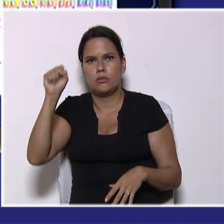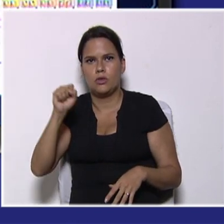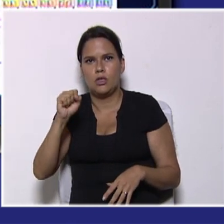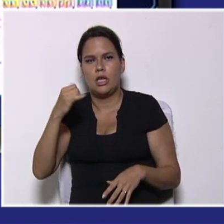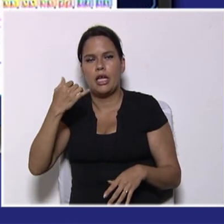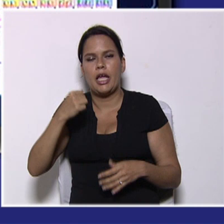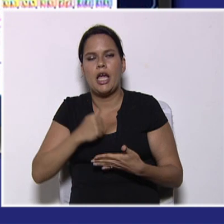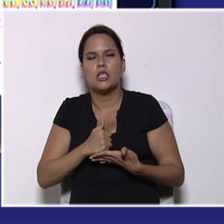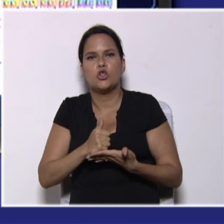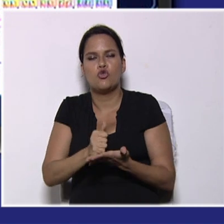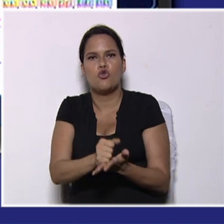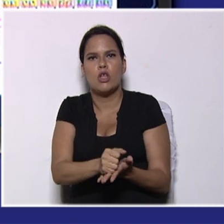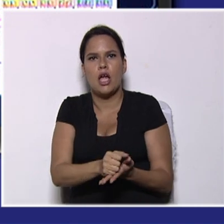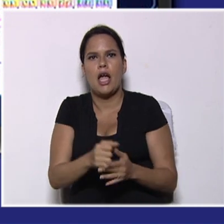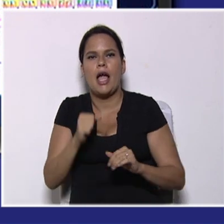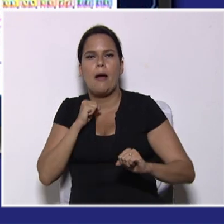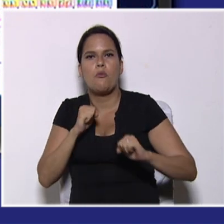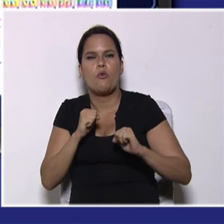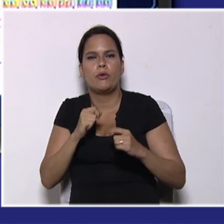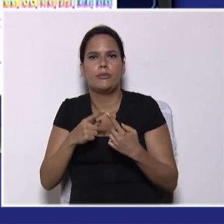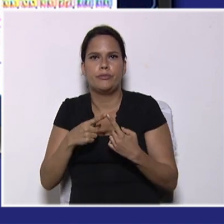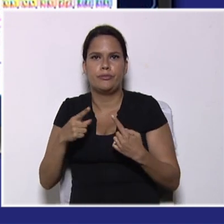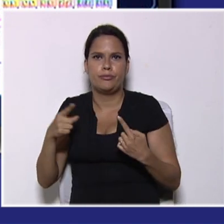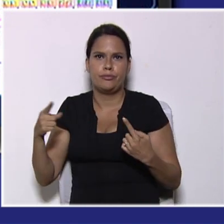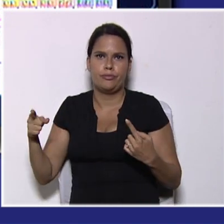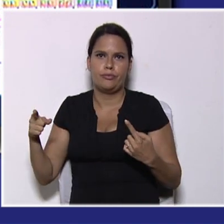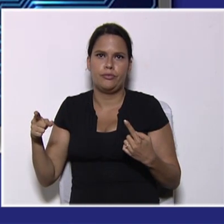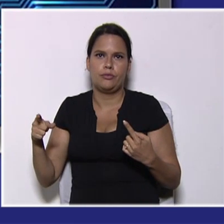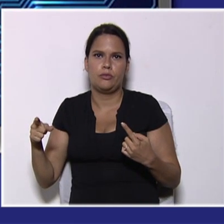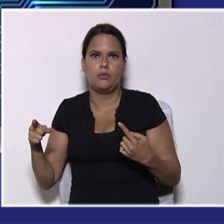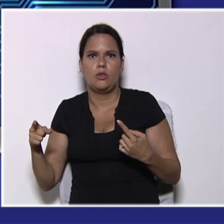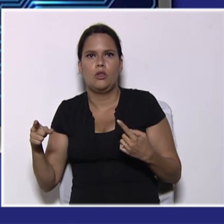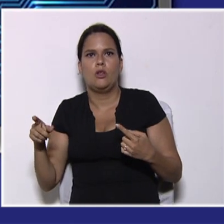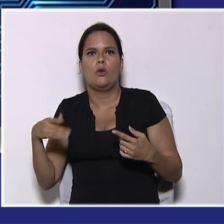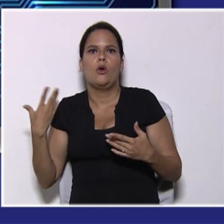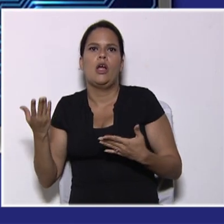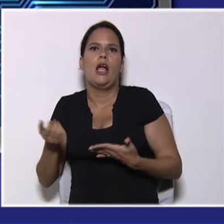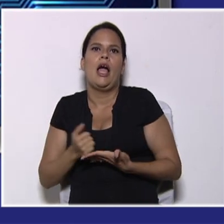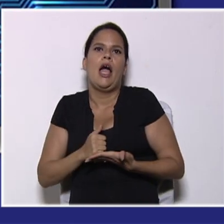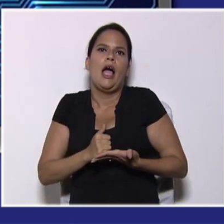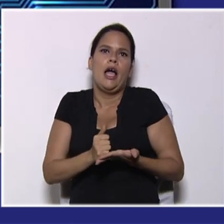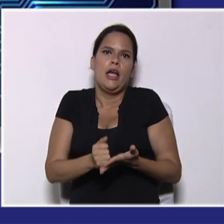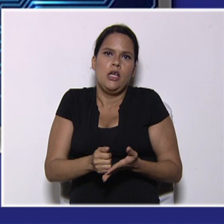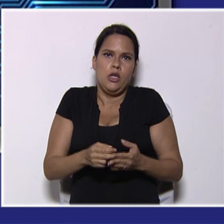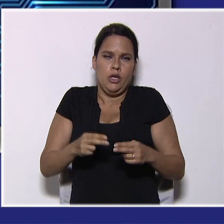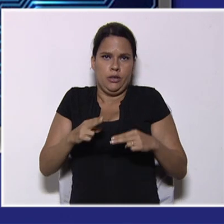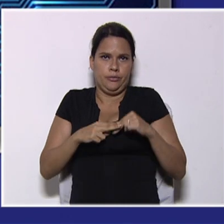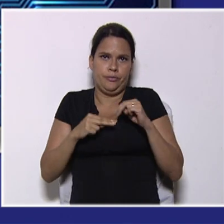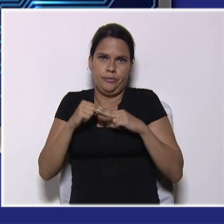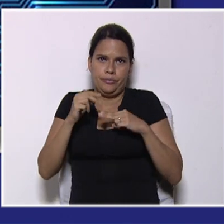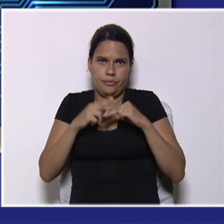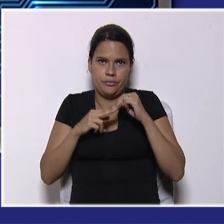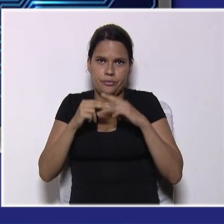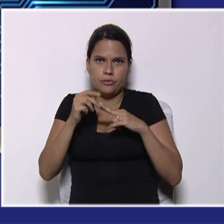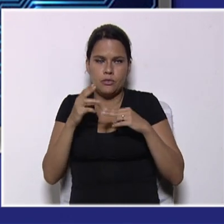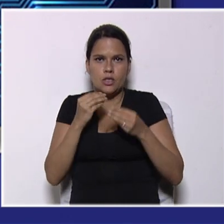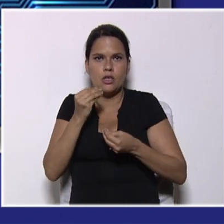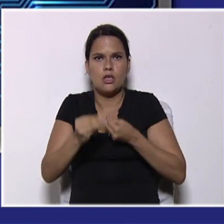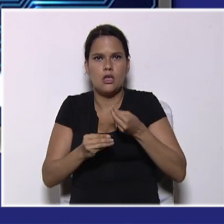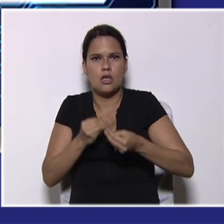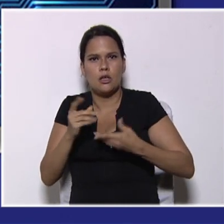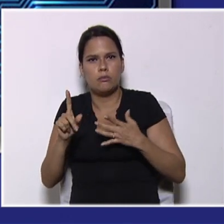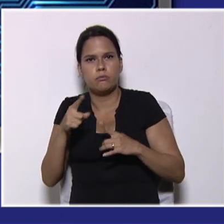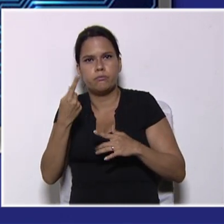circulación de la corriente en un sentido, los cuales permitieron la creación y definen el principio